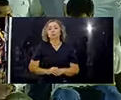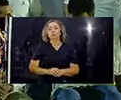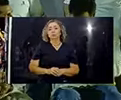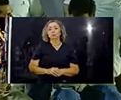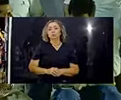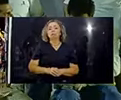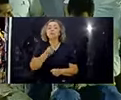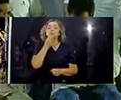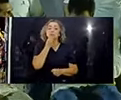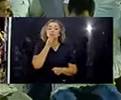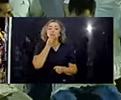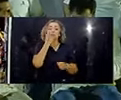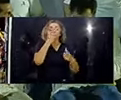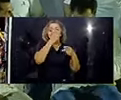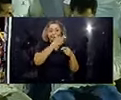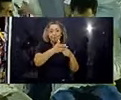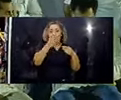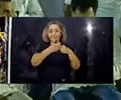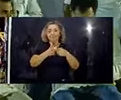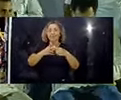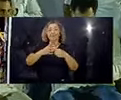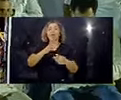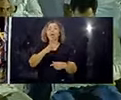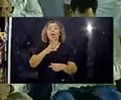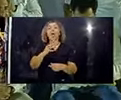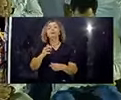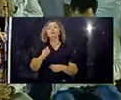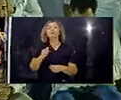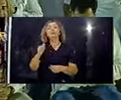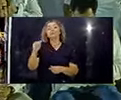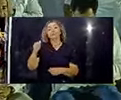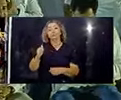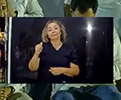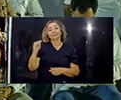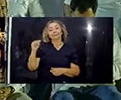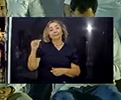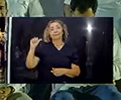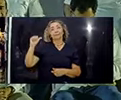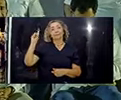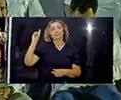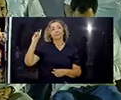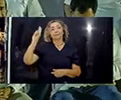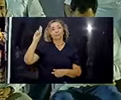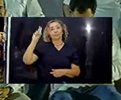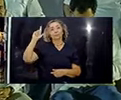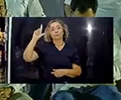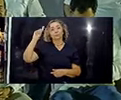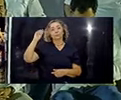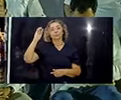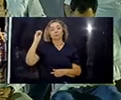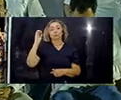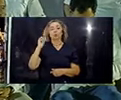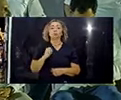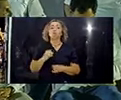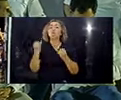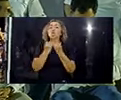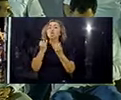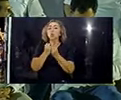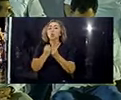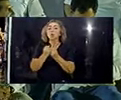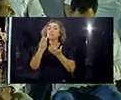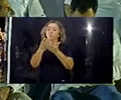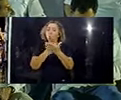gobierno de Yucatán nos comprometemos a seguir con el programa sembrando vida